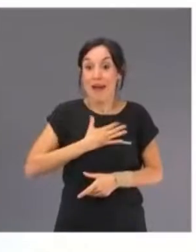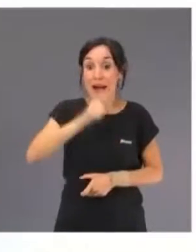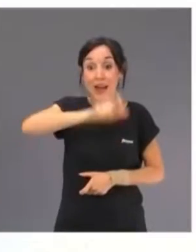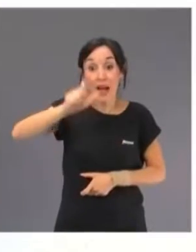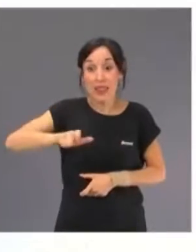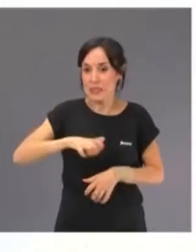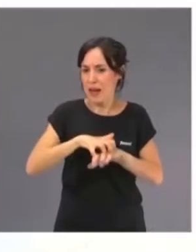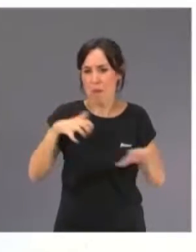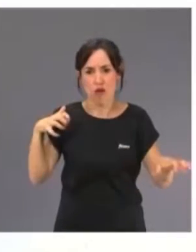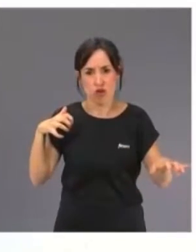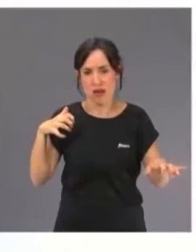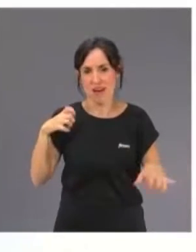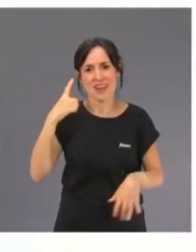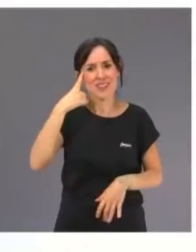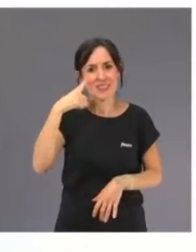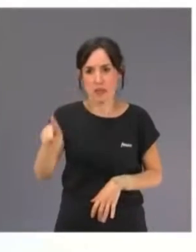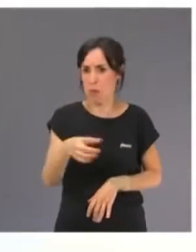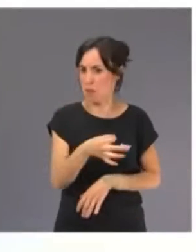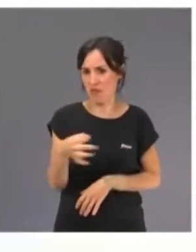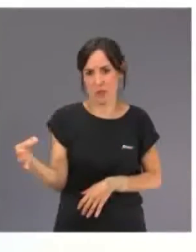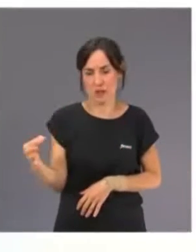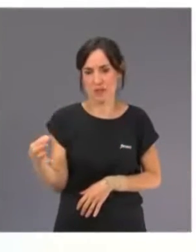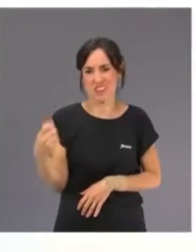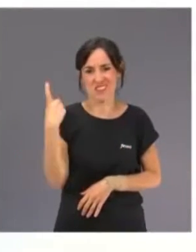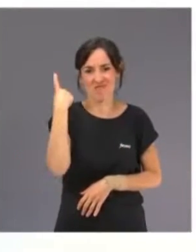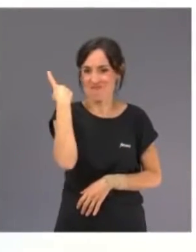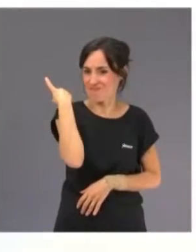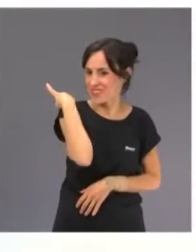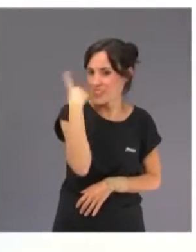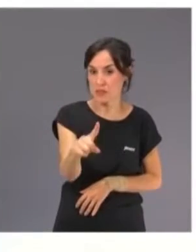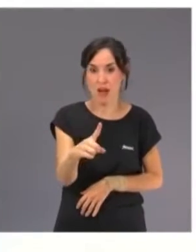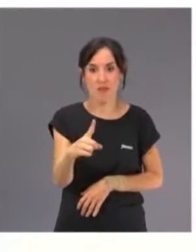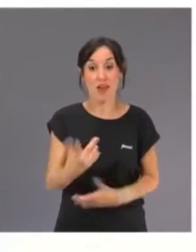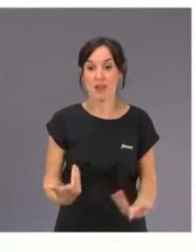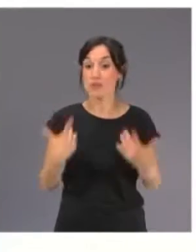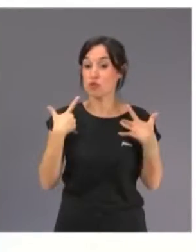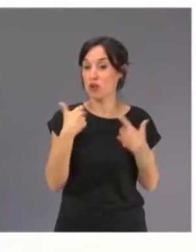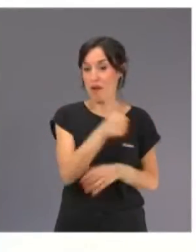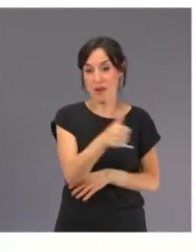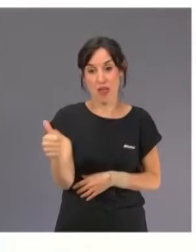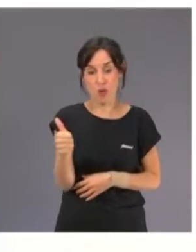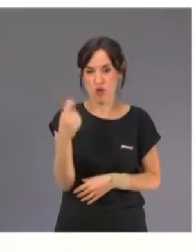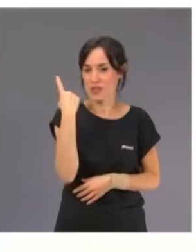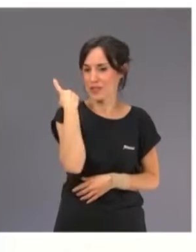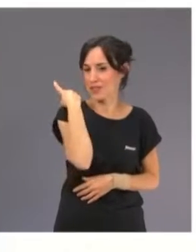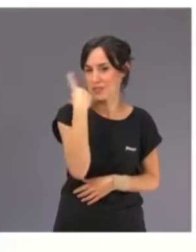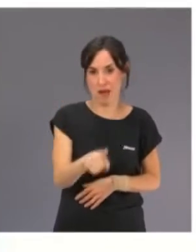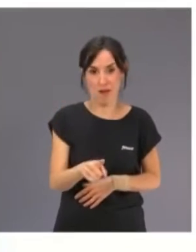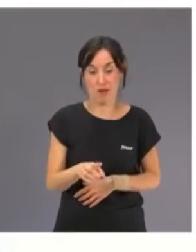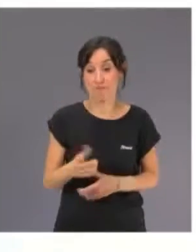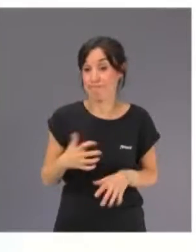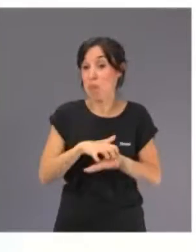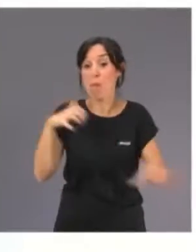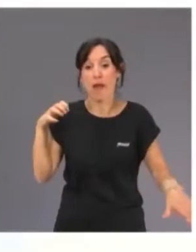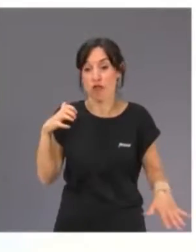alcaldes sabían perfectamente y conocen perfectamente sus responsabilidades. Y por tanto la mayoría